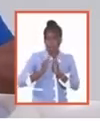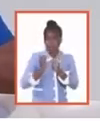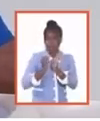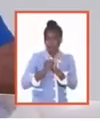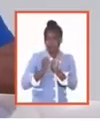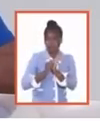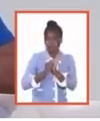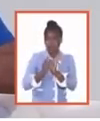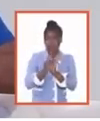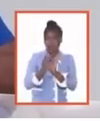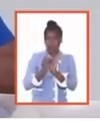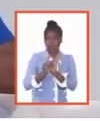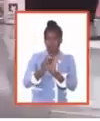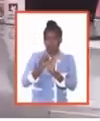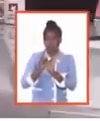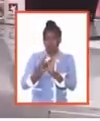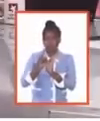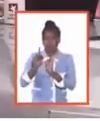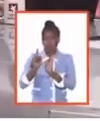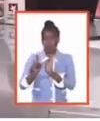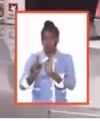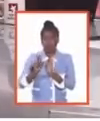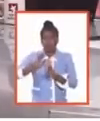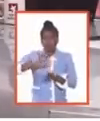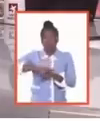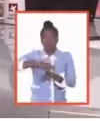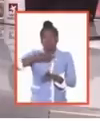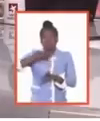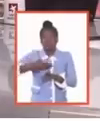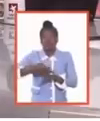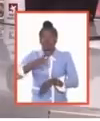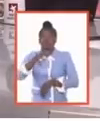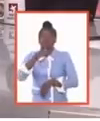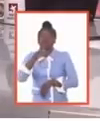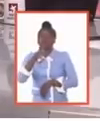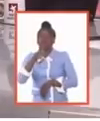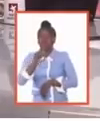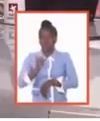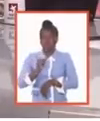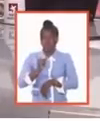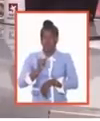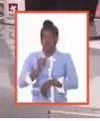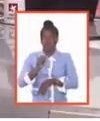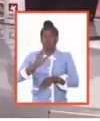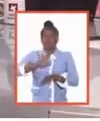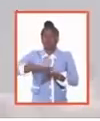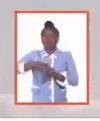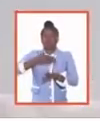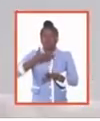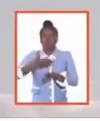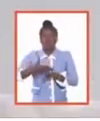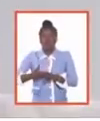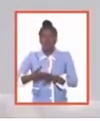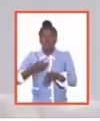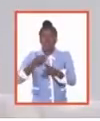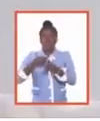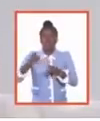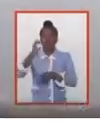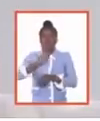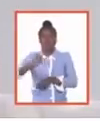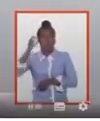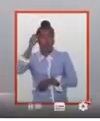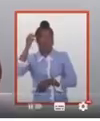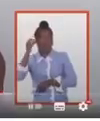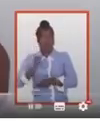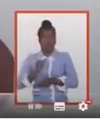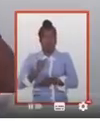que lo llamamos así en todo el país, y ahora estamos hablando del plan Tuntún. El plan Tuntún, que también es algo bonito, cordial, que las personas